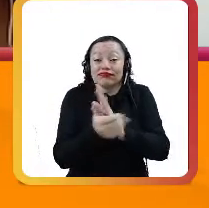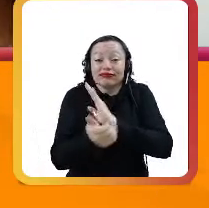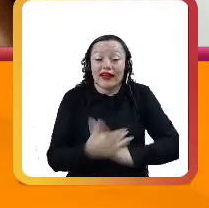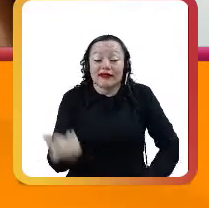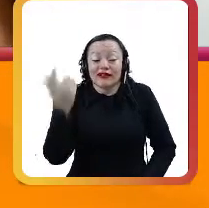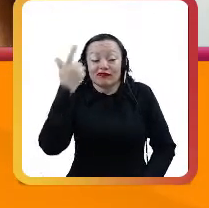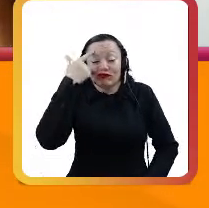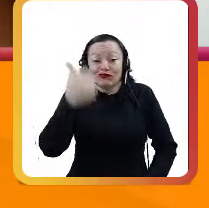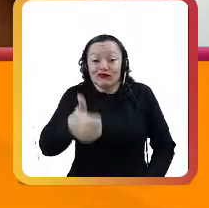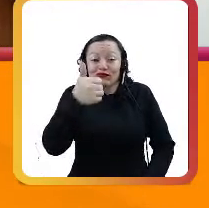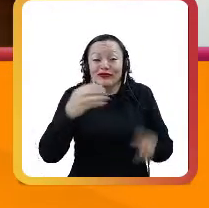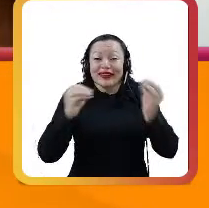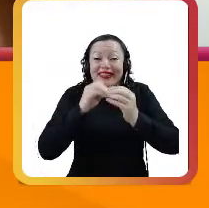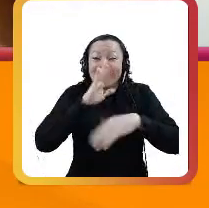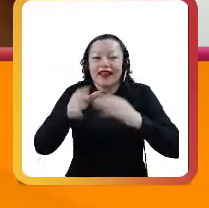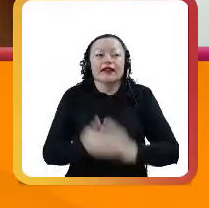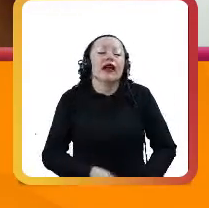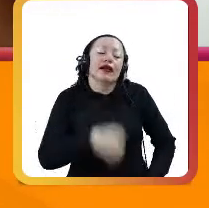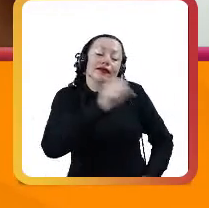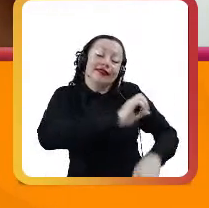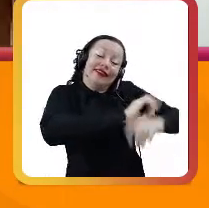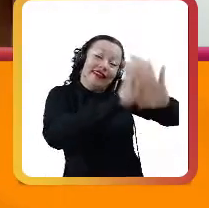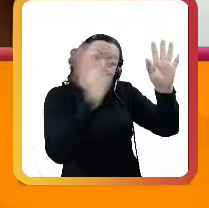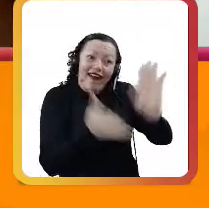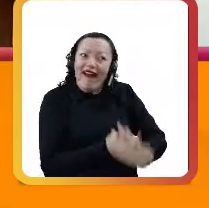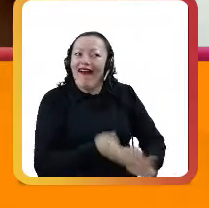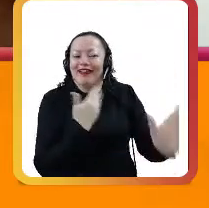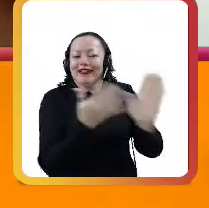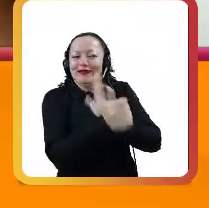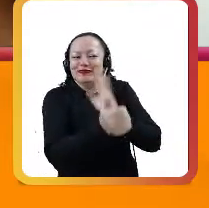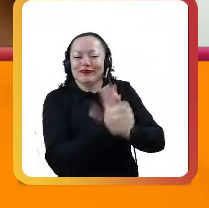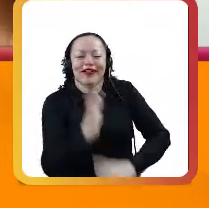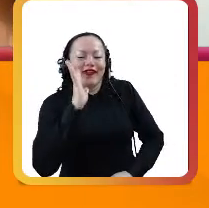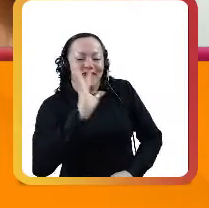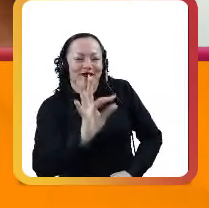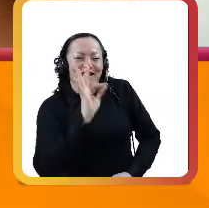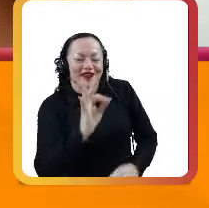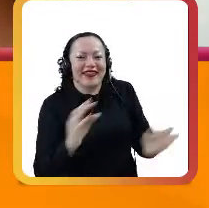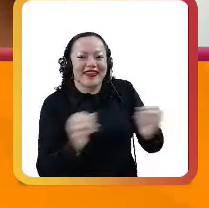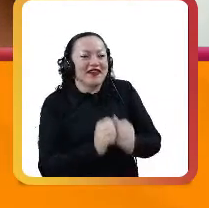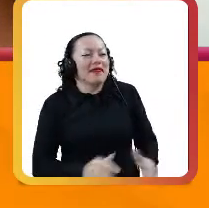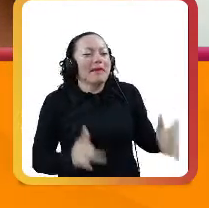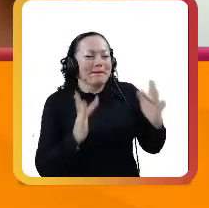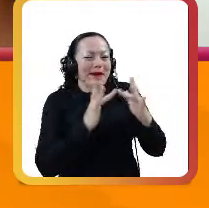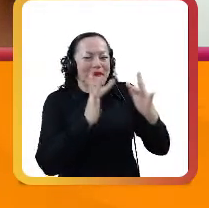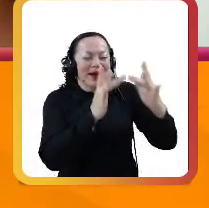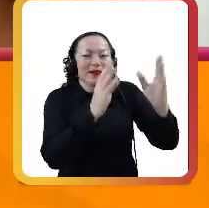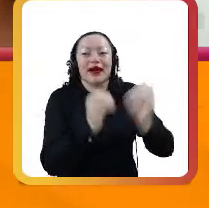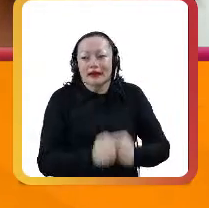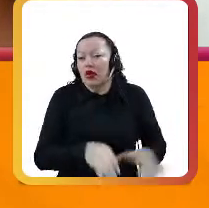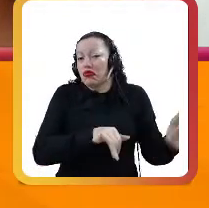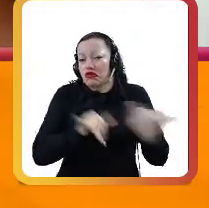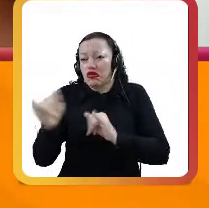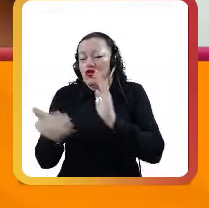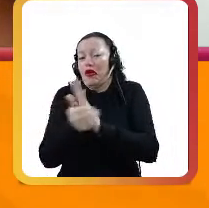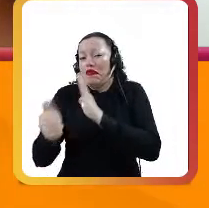bien. Regias, ellas no, mejor dicho, están... Ya al contacto. Están a la